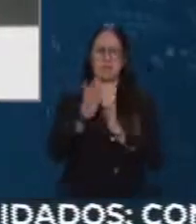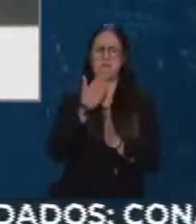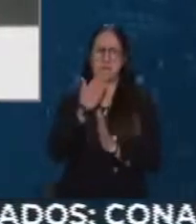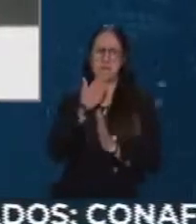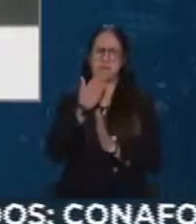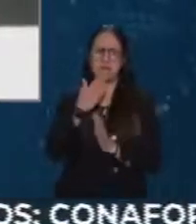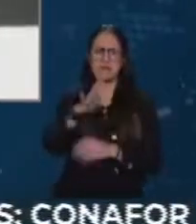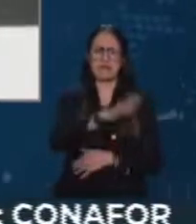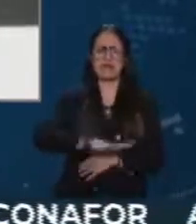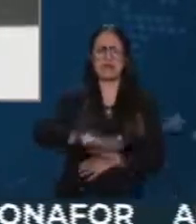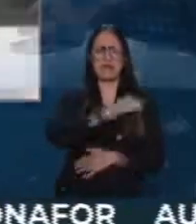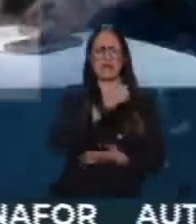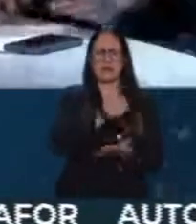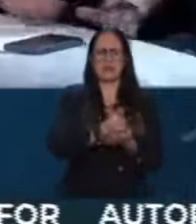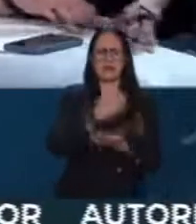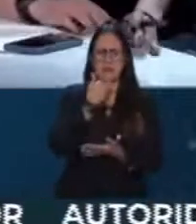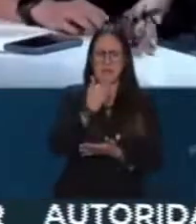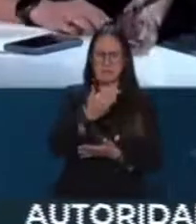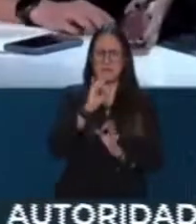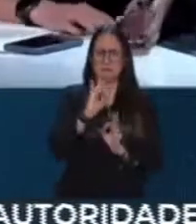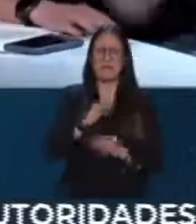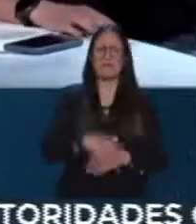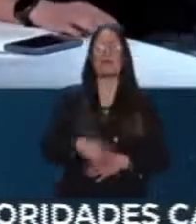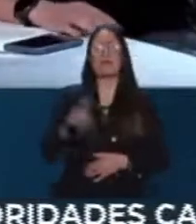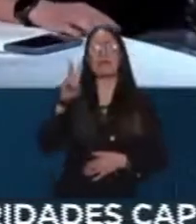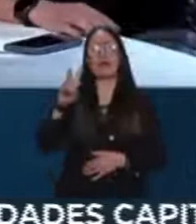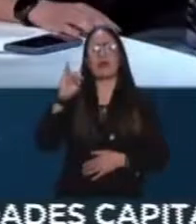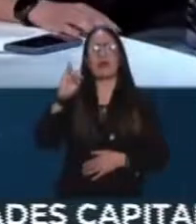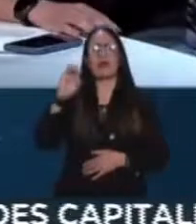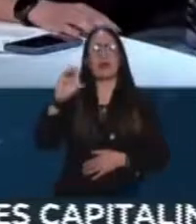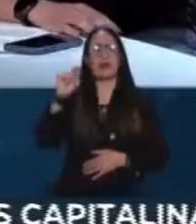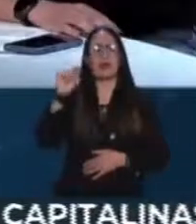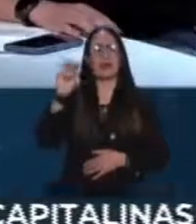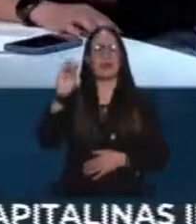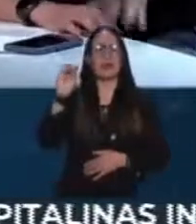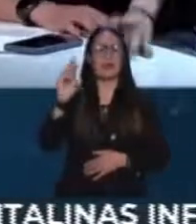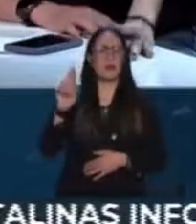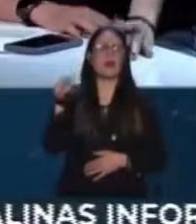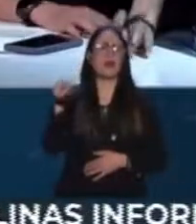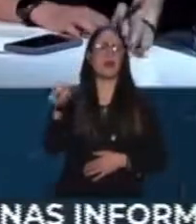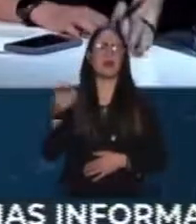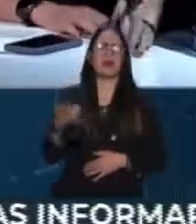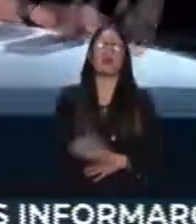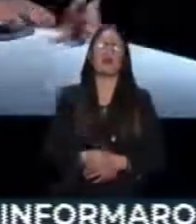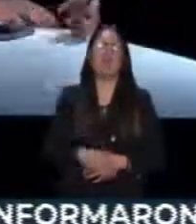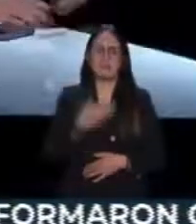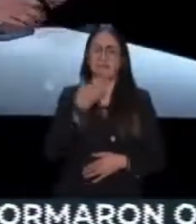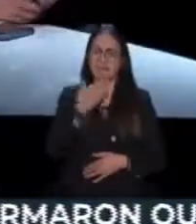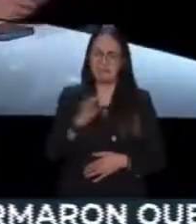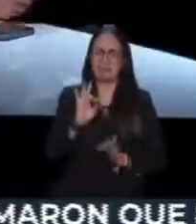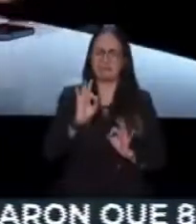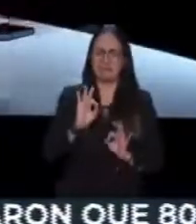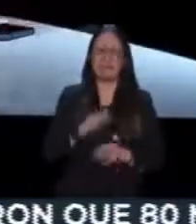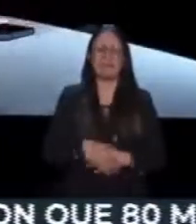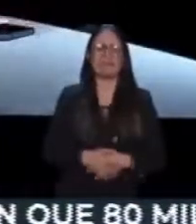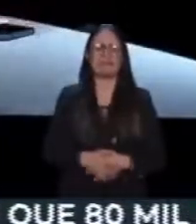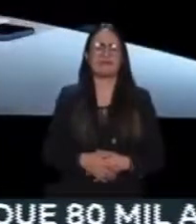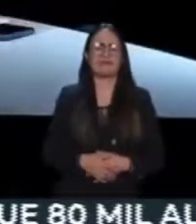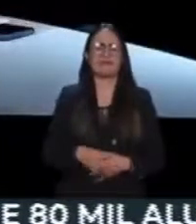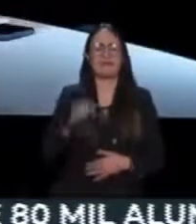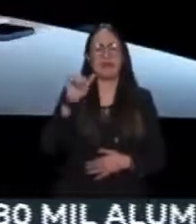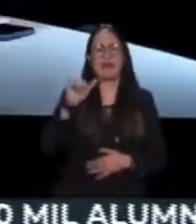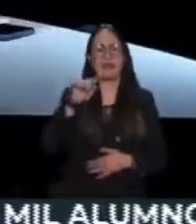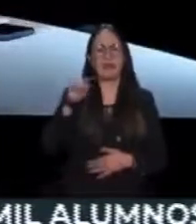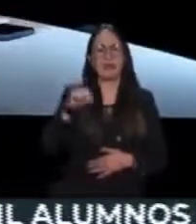de la ciudad. Bien y de buenas. Víctor Diego, ¿a ti cómo te fue? Bien y de buenas. Azul